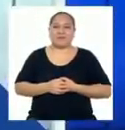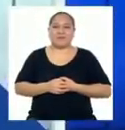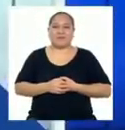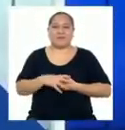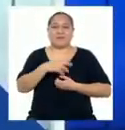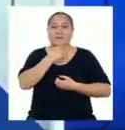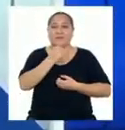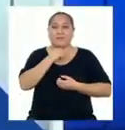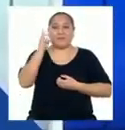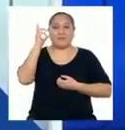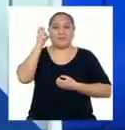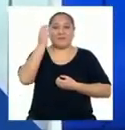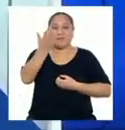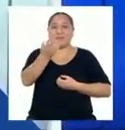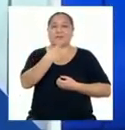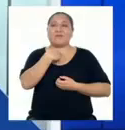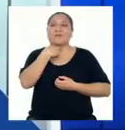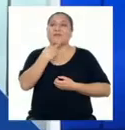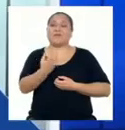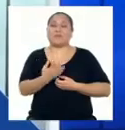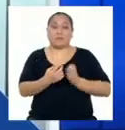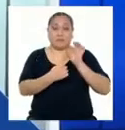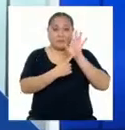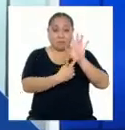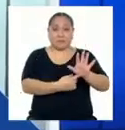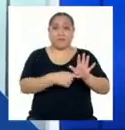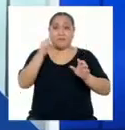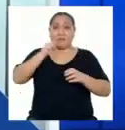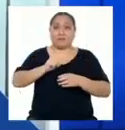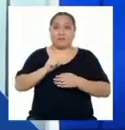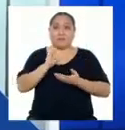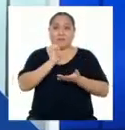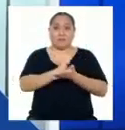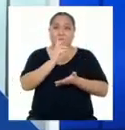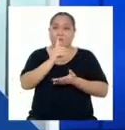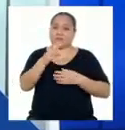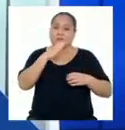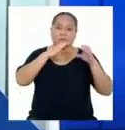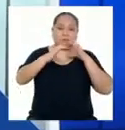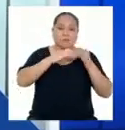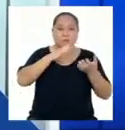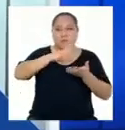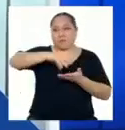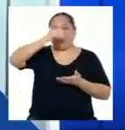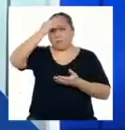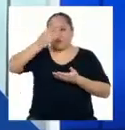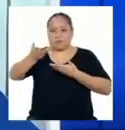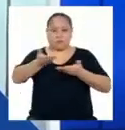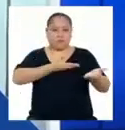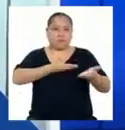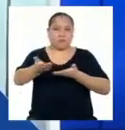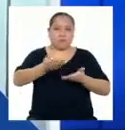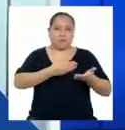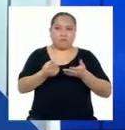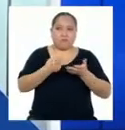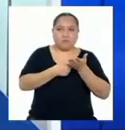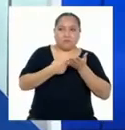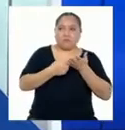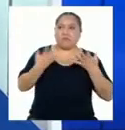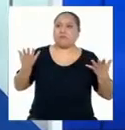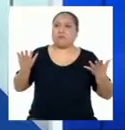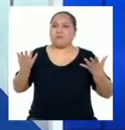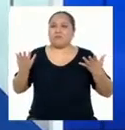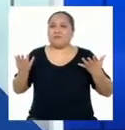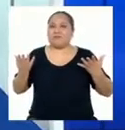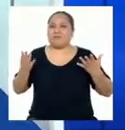Me encanta escuchar estas voces porque nos demuestran que la educación es diálogo, es aprendizaje mutuo, es compartir, es negociar.